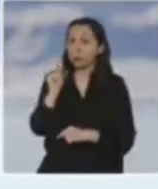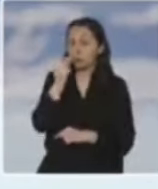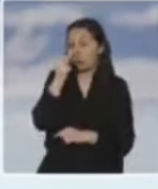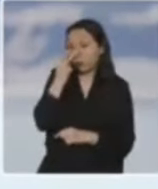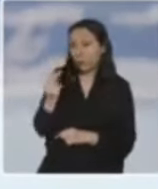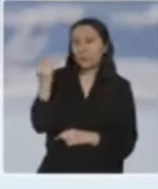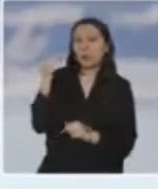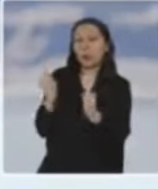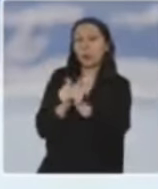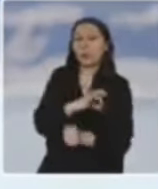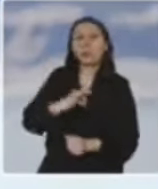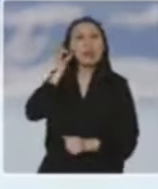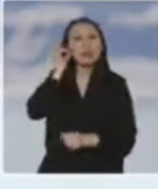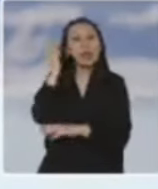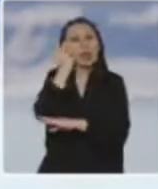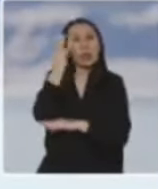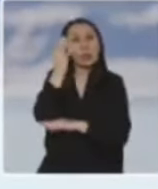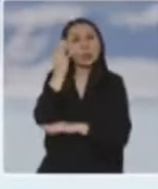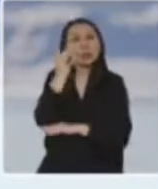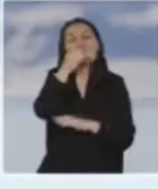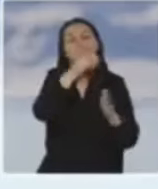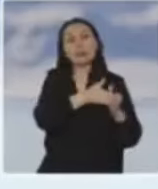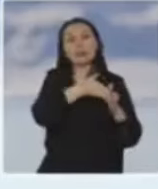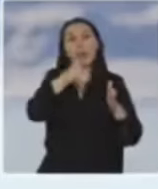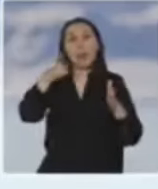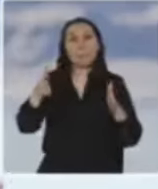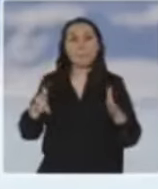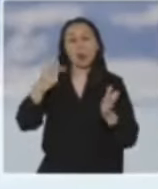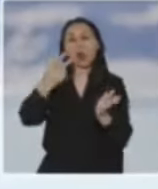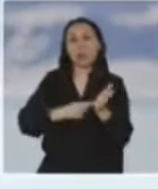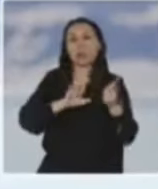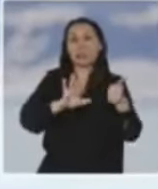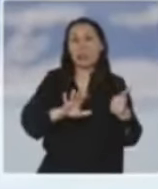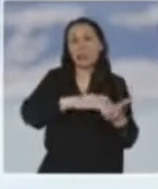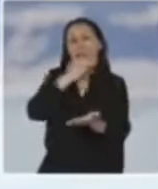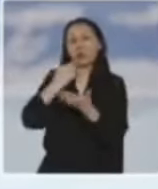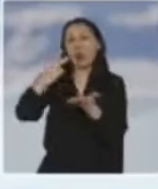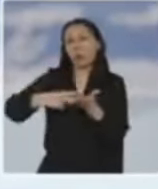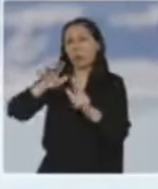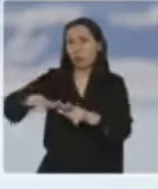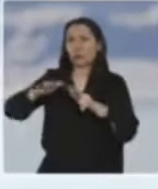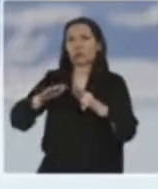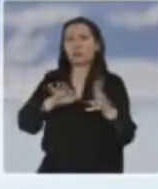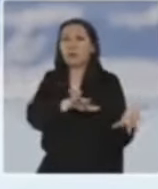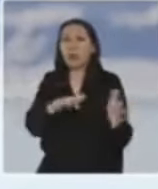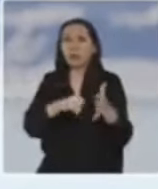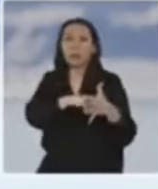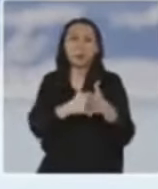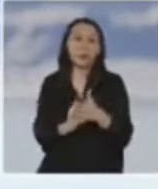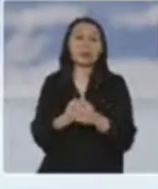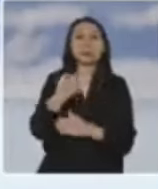veíamos con la ministra en la reunión que en el periodo del 2006 al 2018 creo que habían habido un promedio